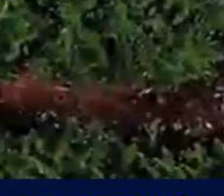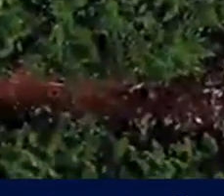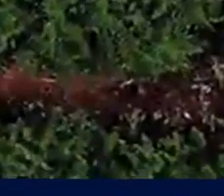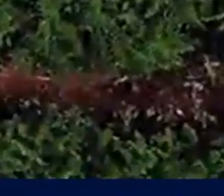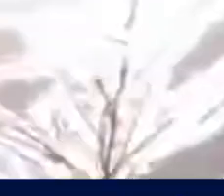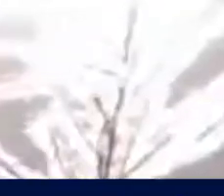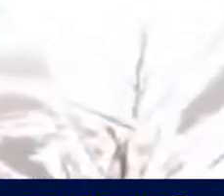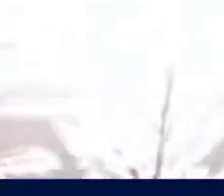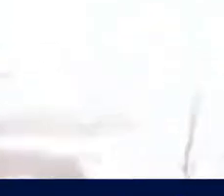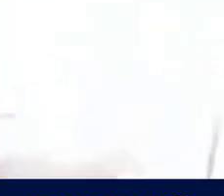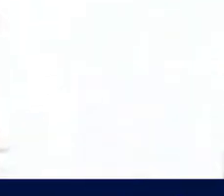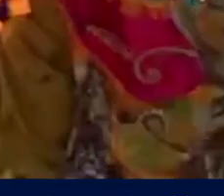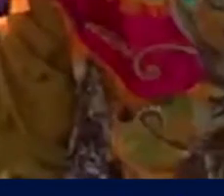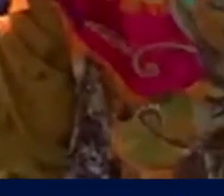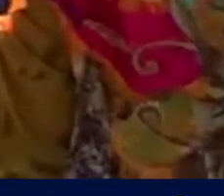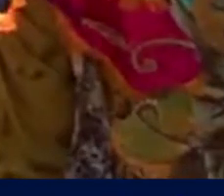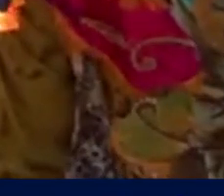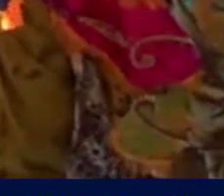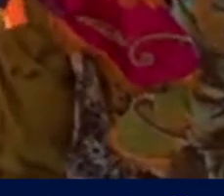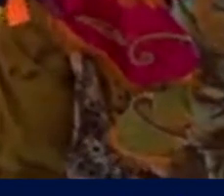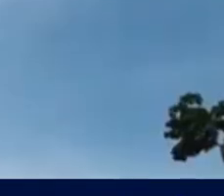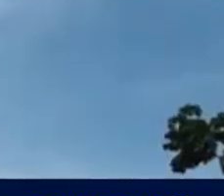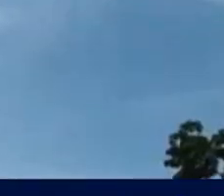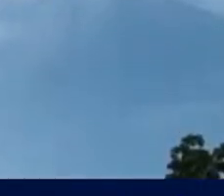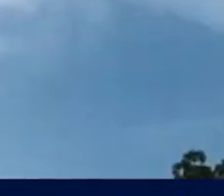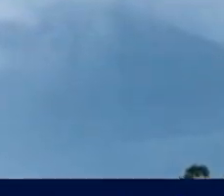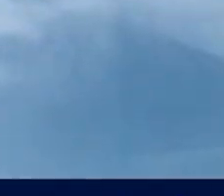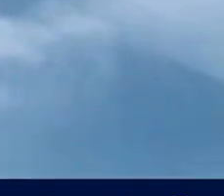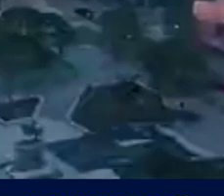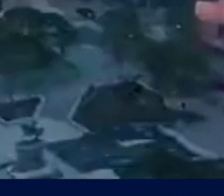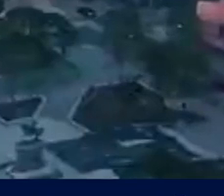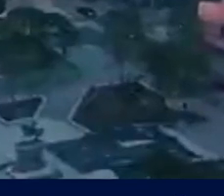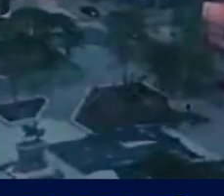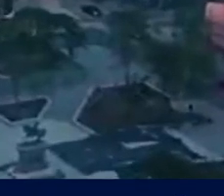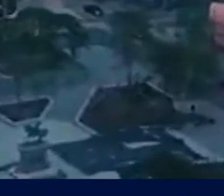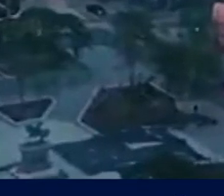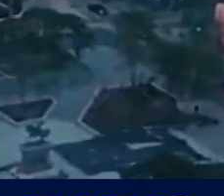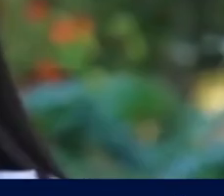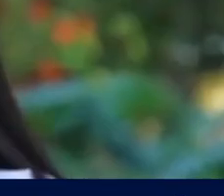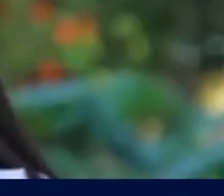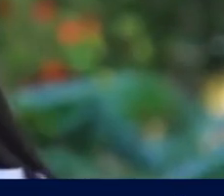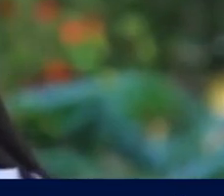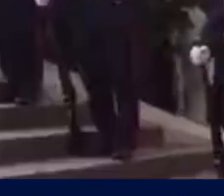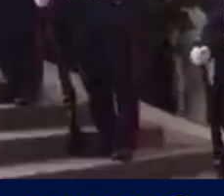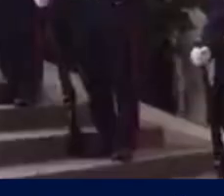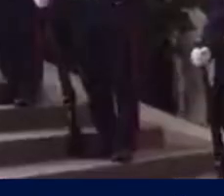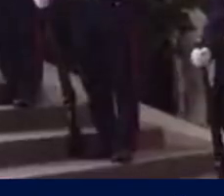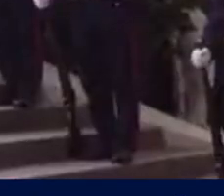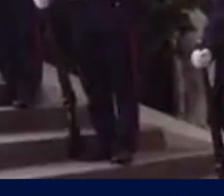Agradecemos a los medios de comunicación por enlazarse a la cadena nacional de radio y televisión.